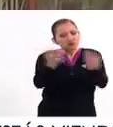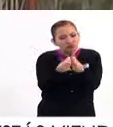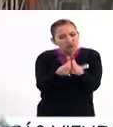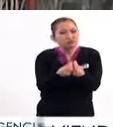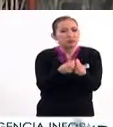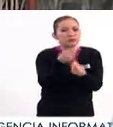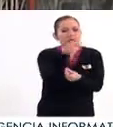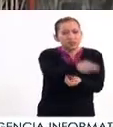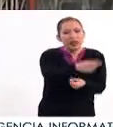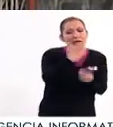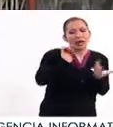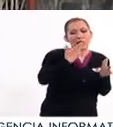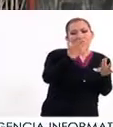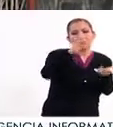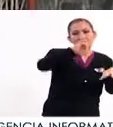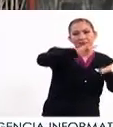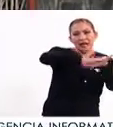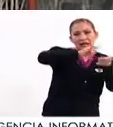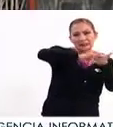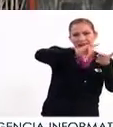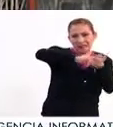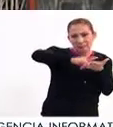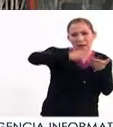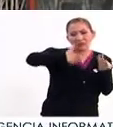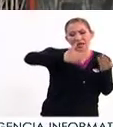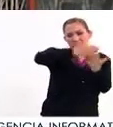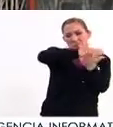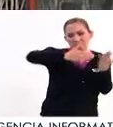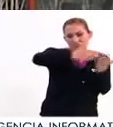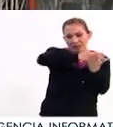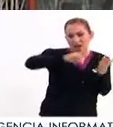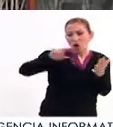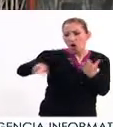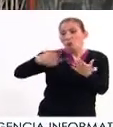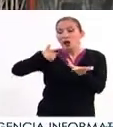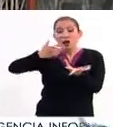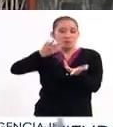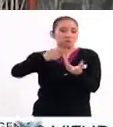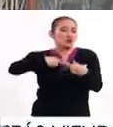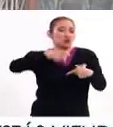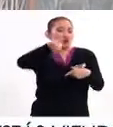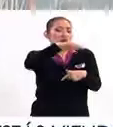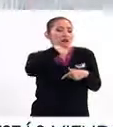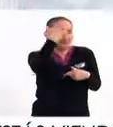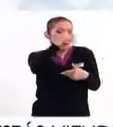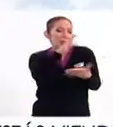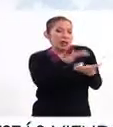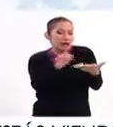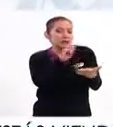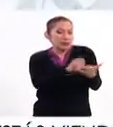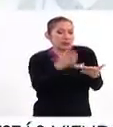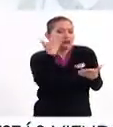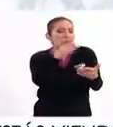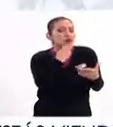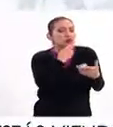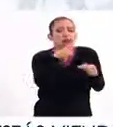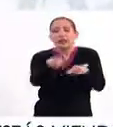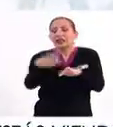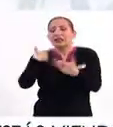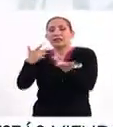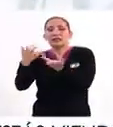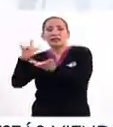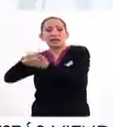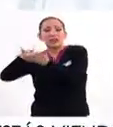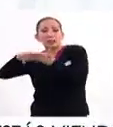convivencia tanto de la estampa, digamos que de clase media, o la que consumía la gente que sí sabía leer y escribir, y la estampa